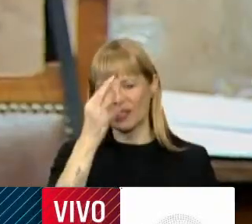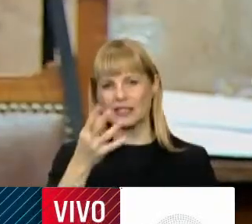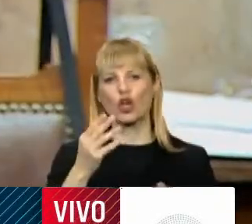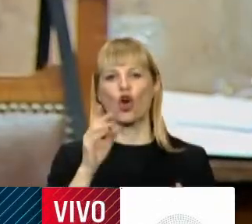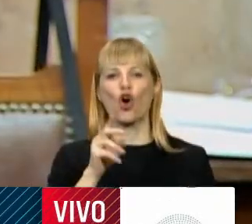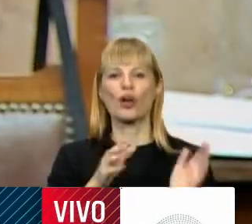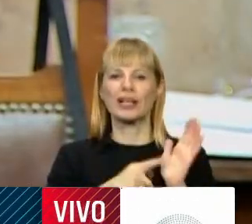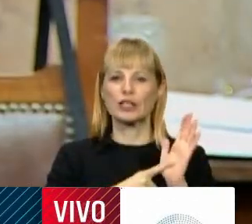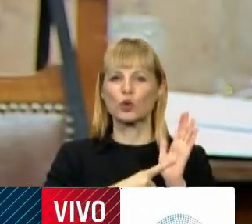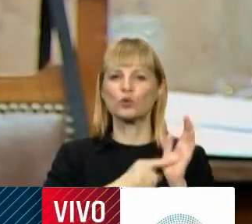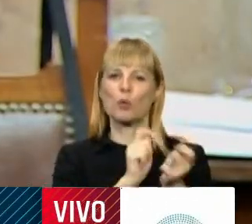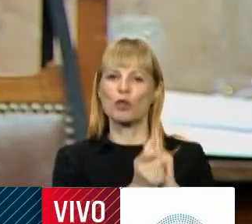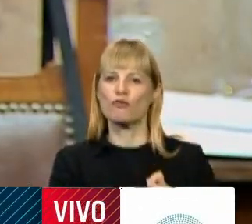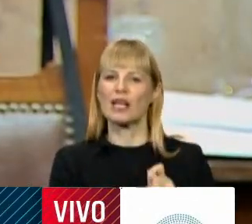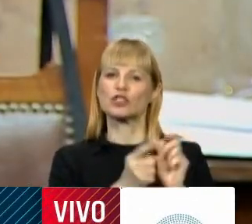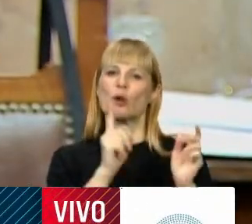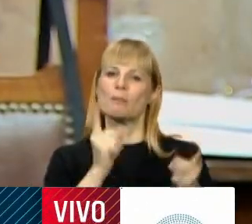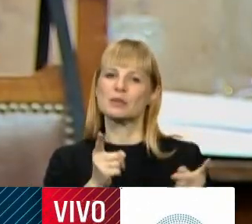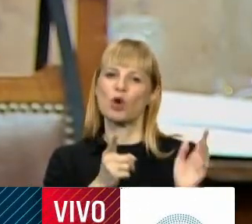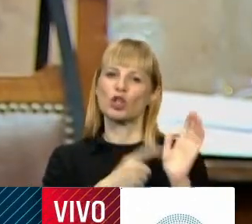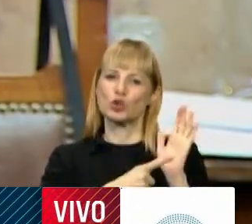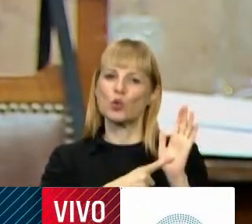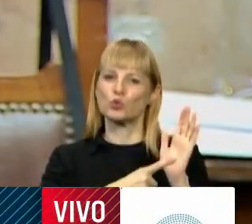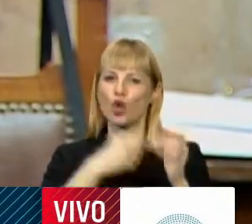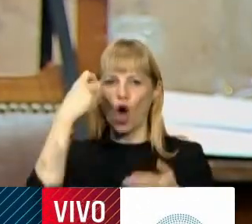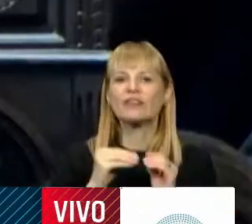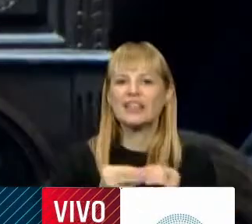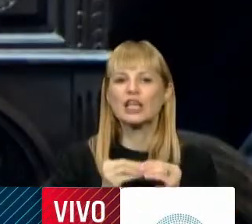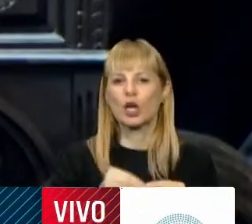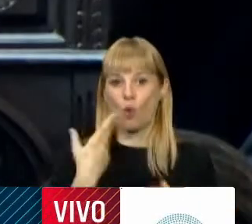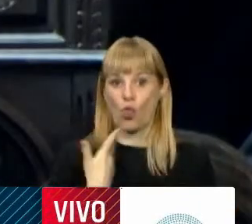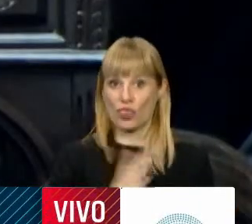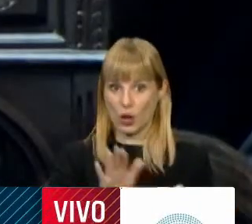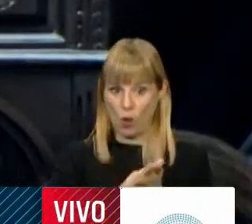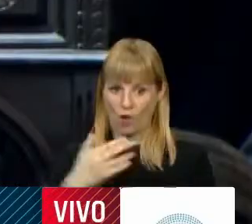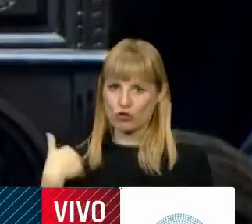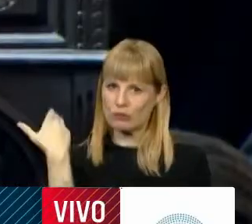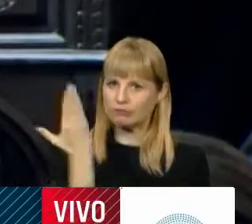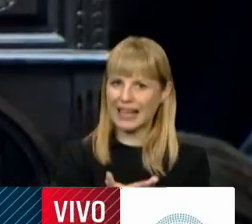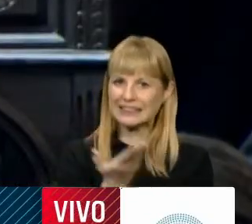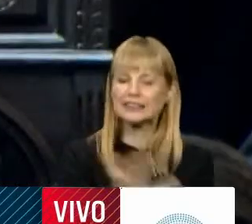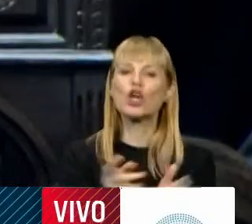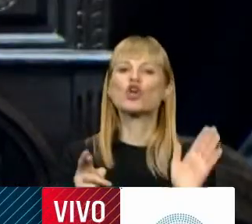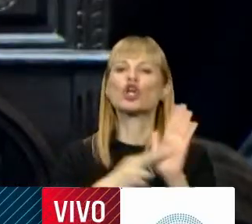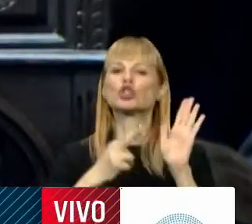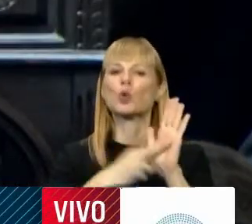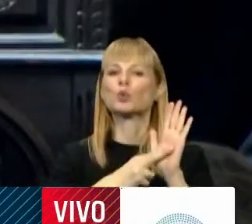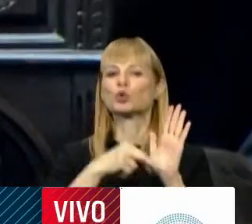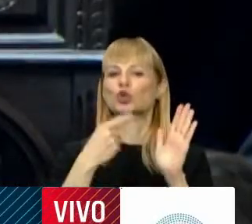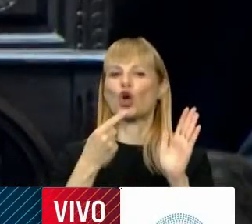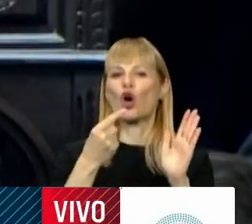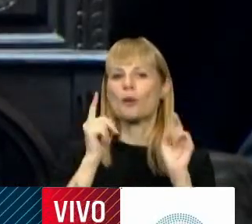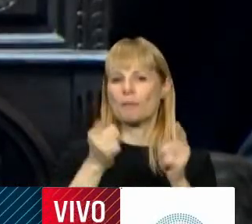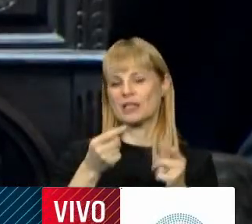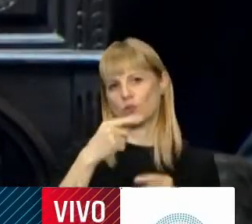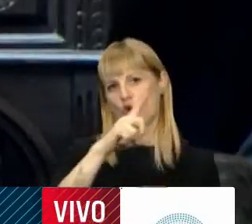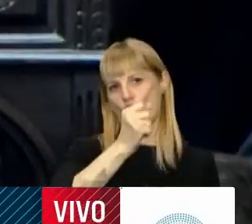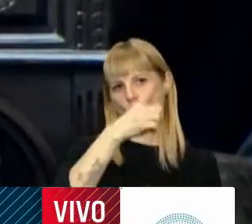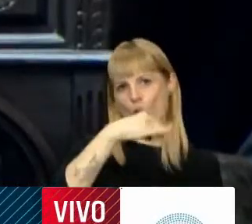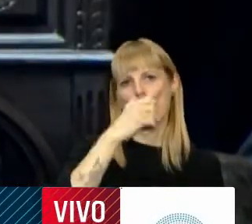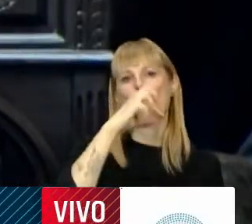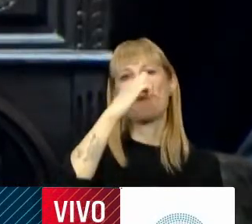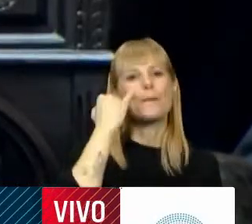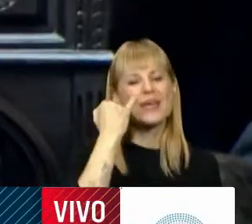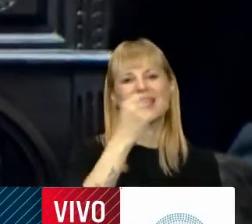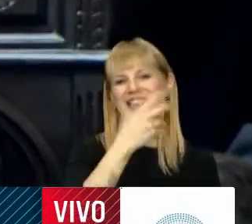hubo tiempo por parte de cada uno de los legisladores y bloques políticos de acomodar la logística para que